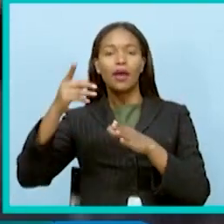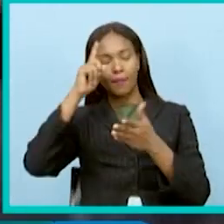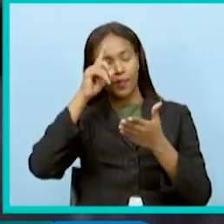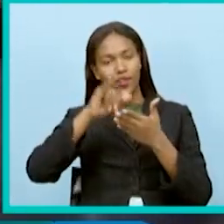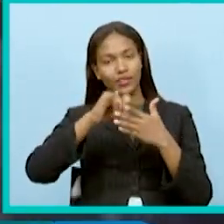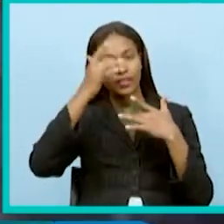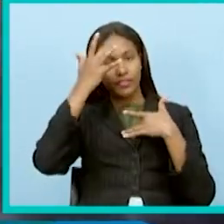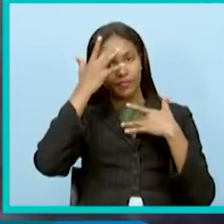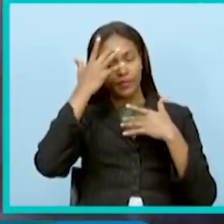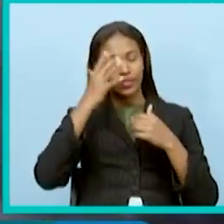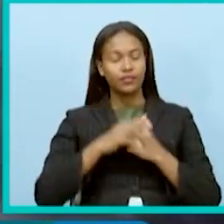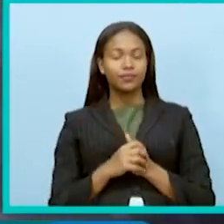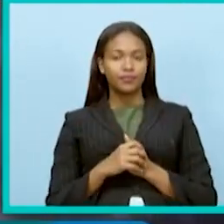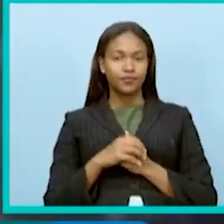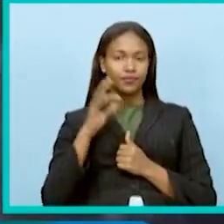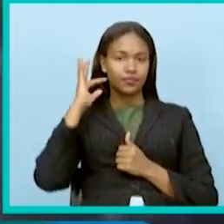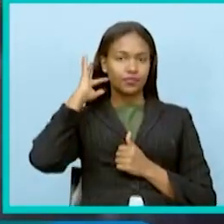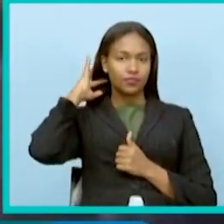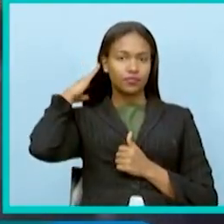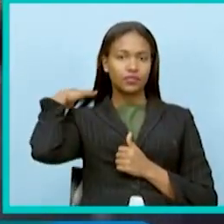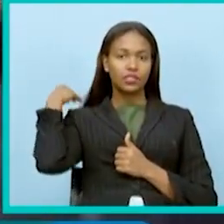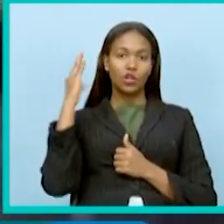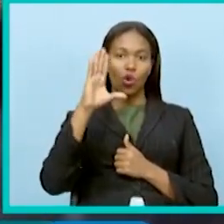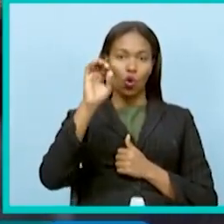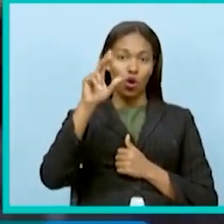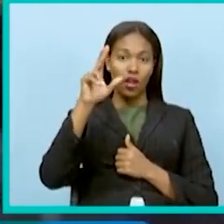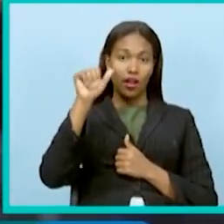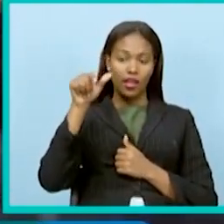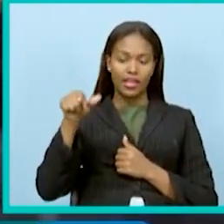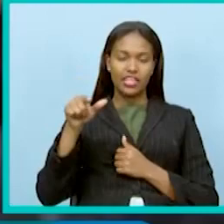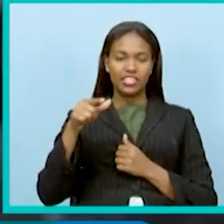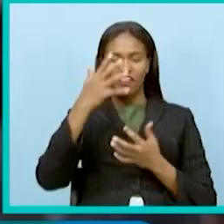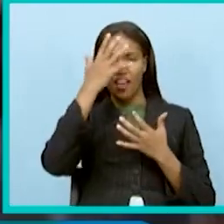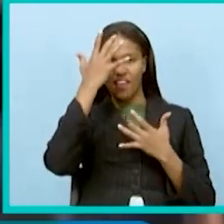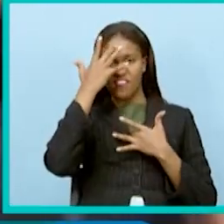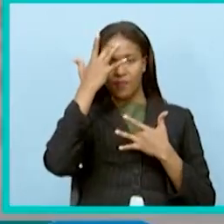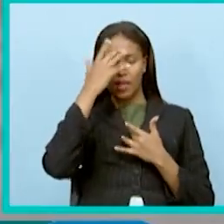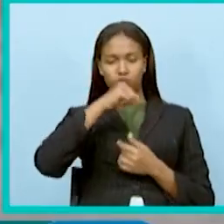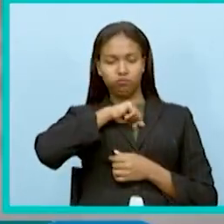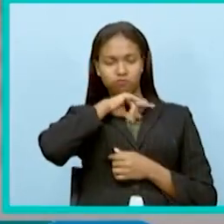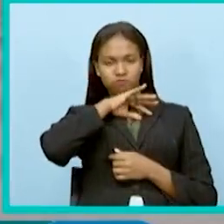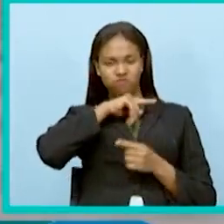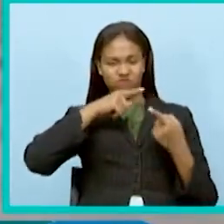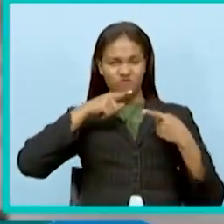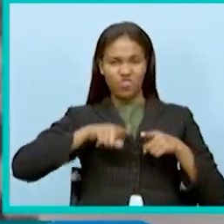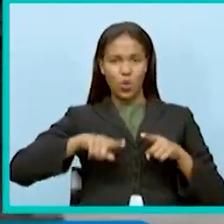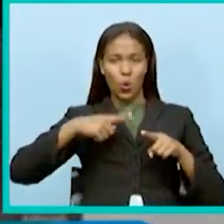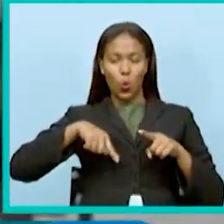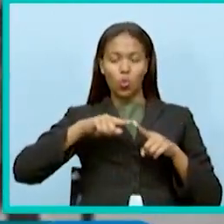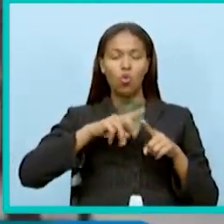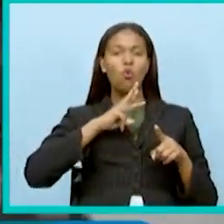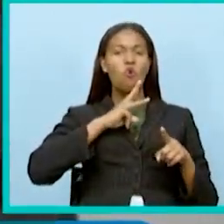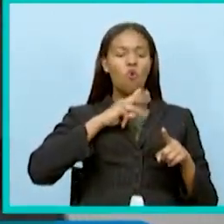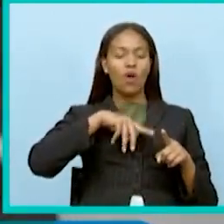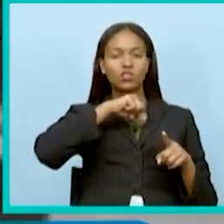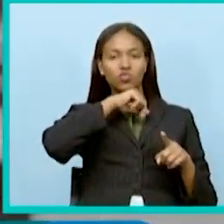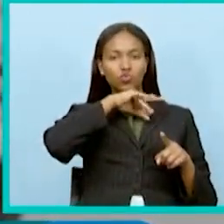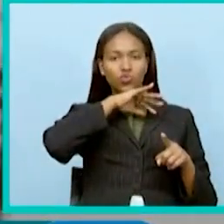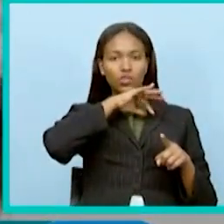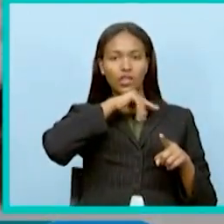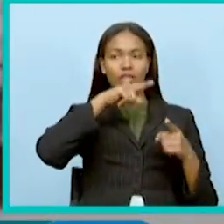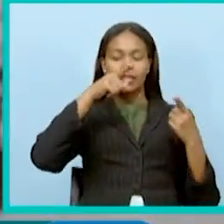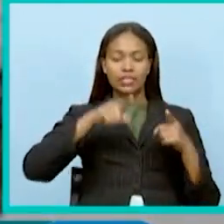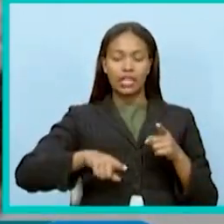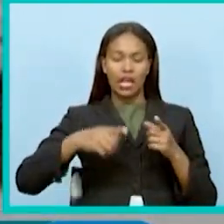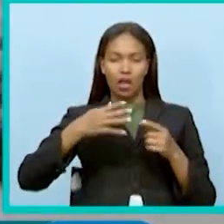mortal enfermedad. El cólera es una enfermedad bacteriana que por lo general se propaga a través del agua contaminada, la cual